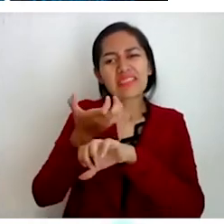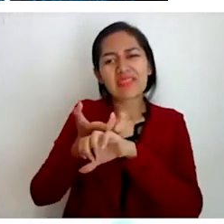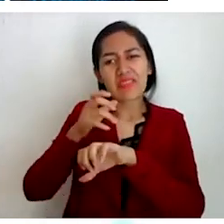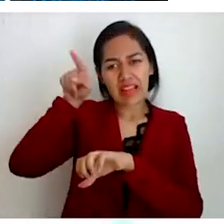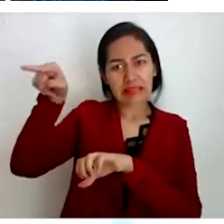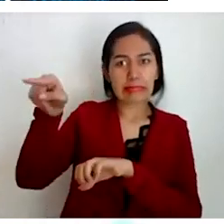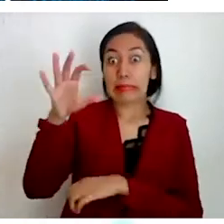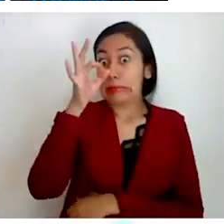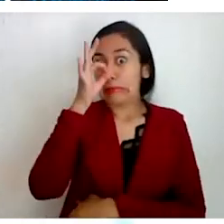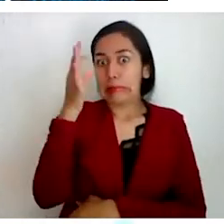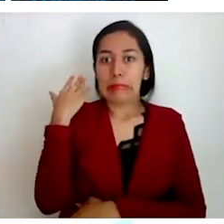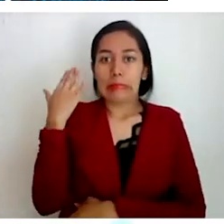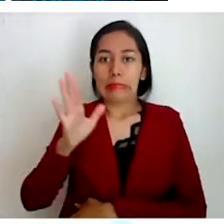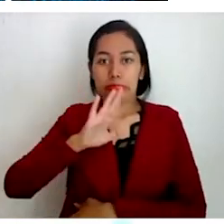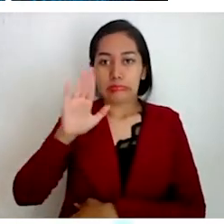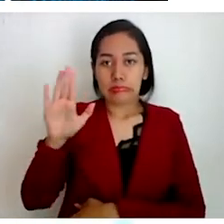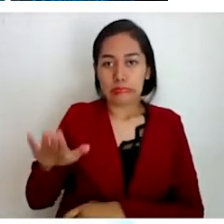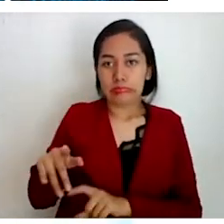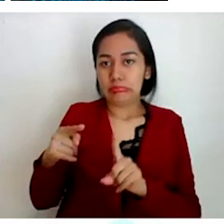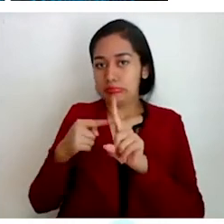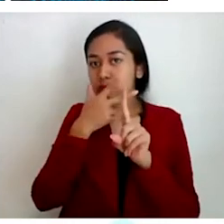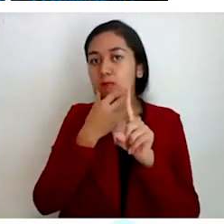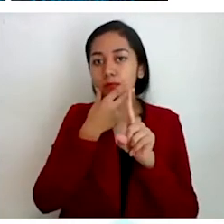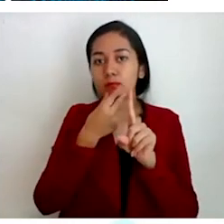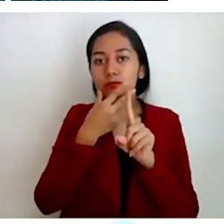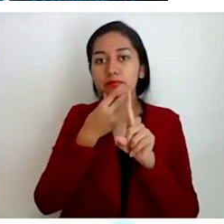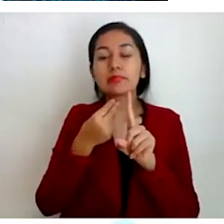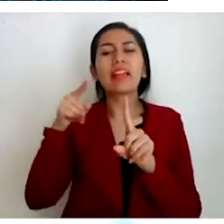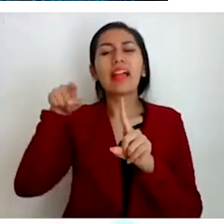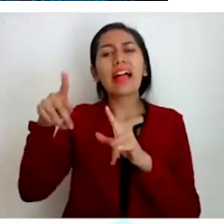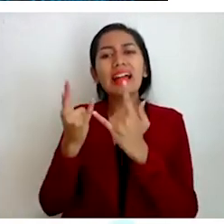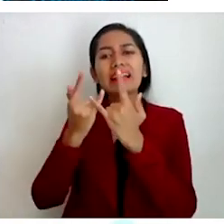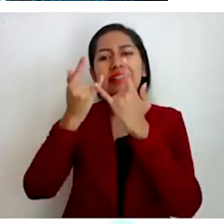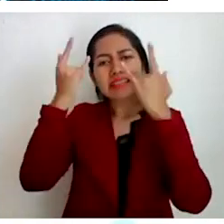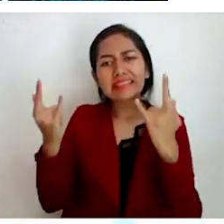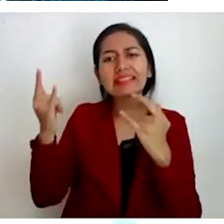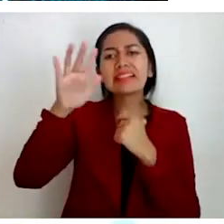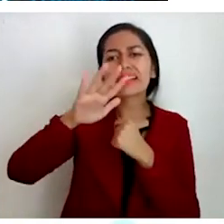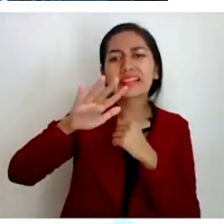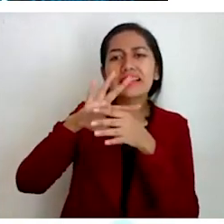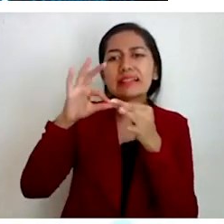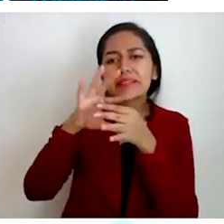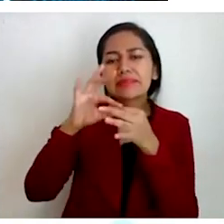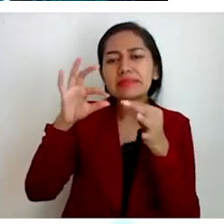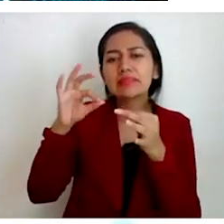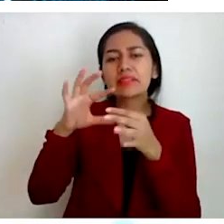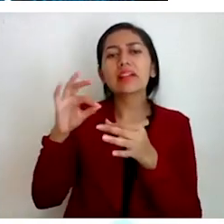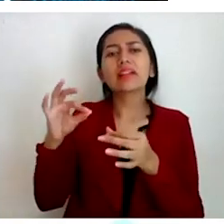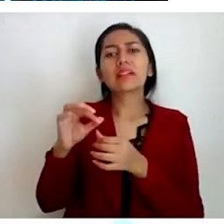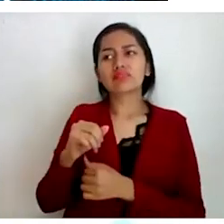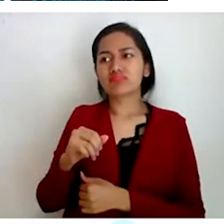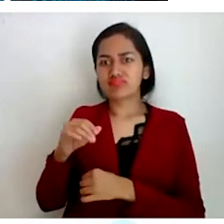también, donde retoman la obra de Pink Floyd. Al final, ¿cómo termina la película? Son